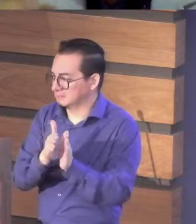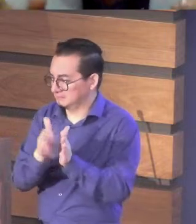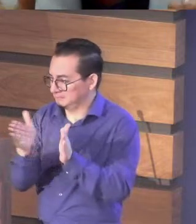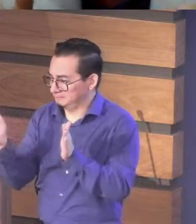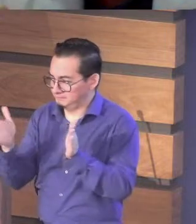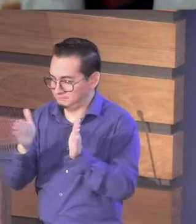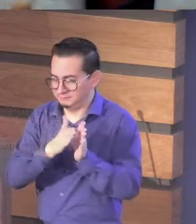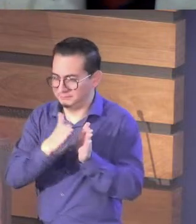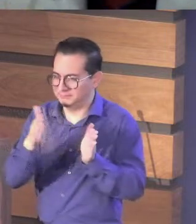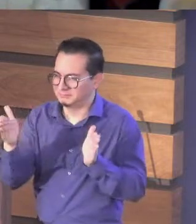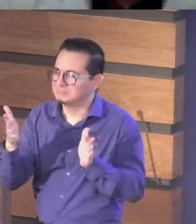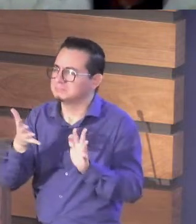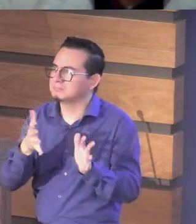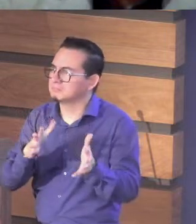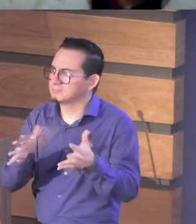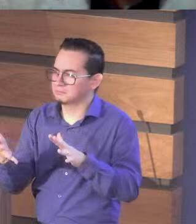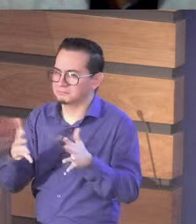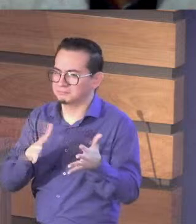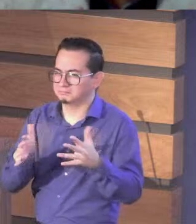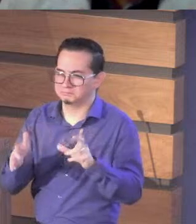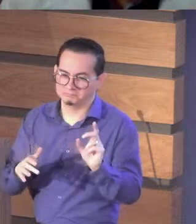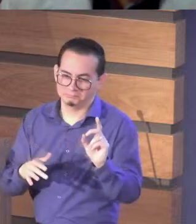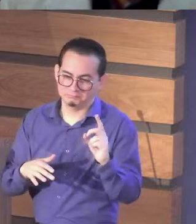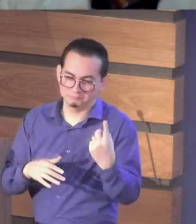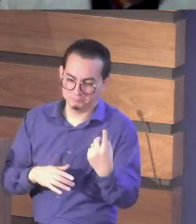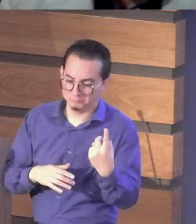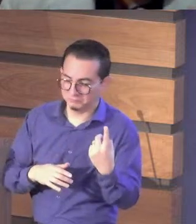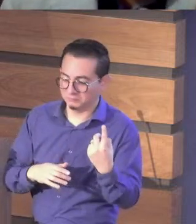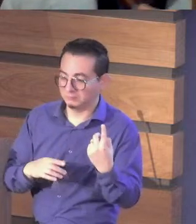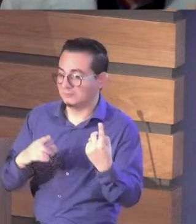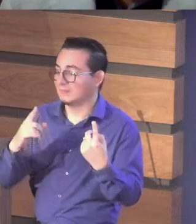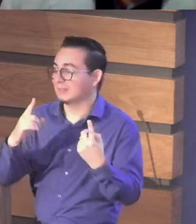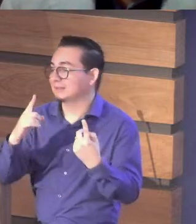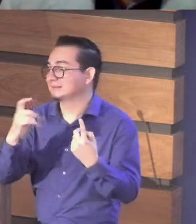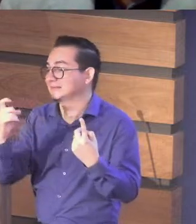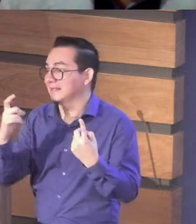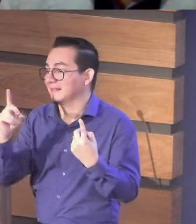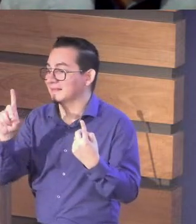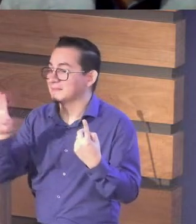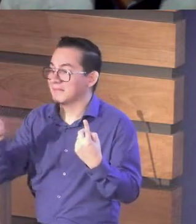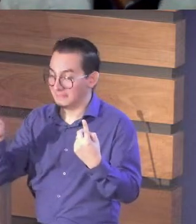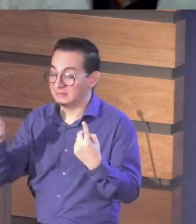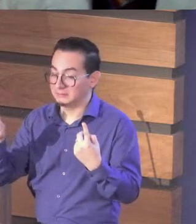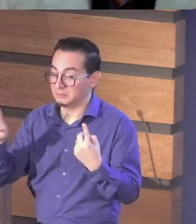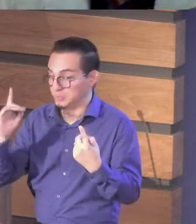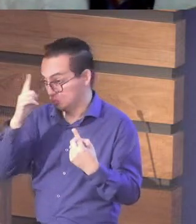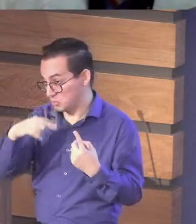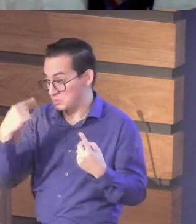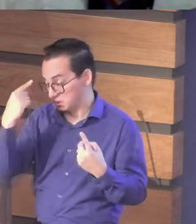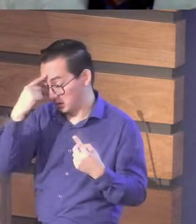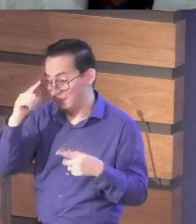fueron entre 31 y 100 decibelios por hora. Estos datos fueron tomados con un